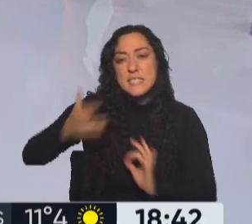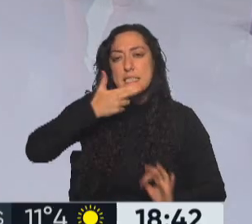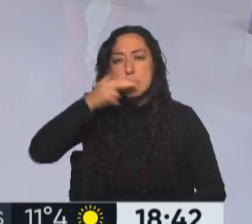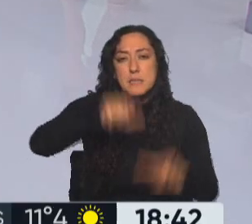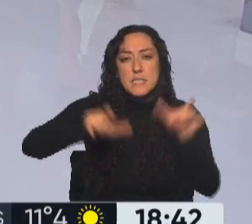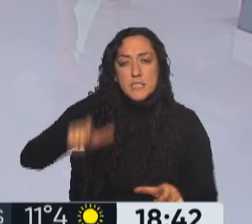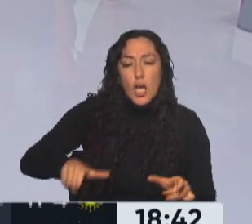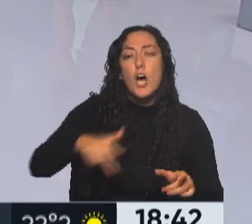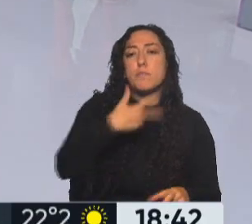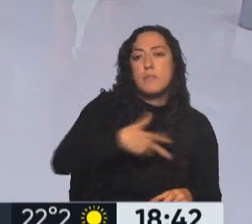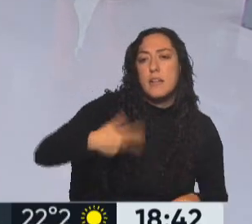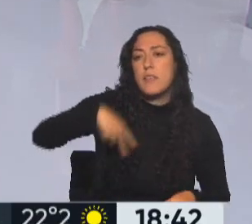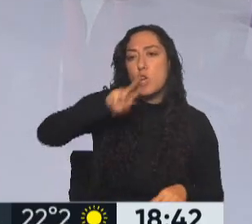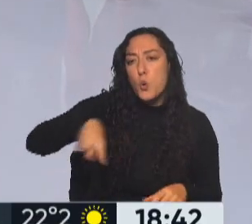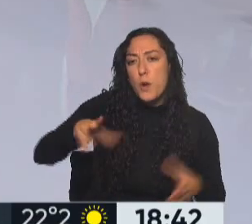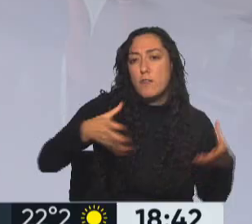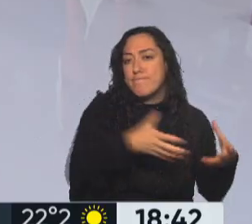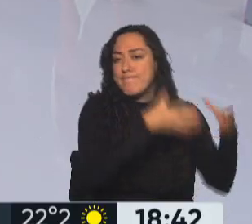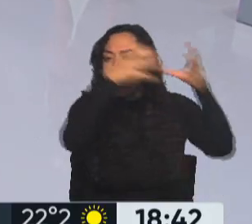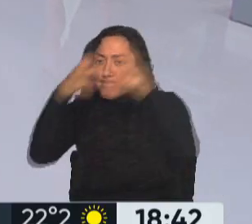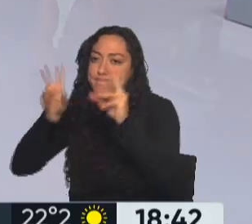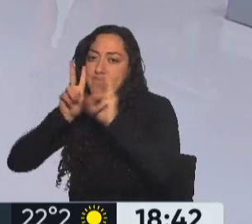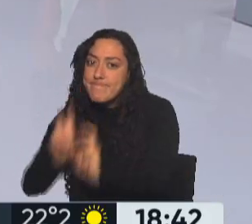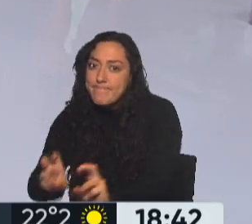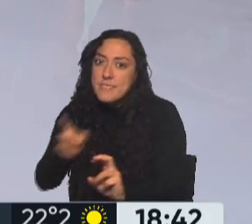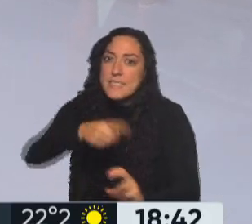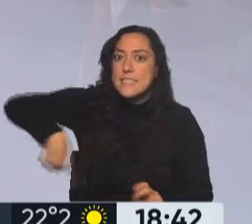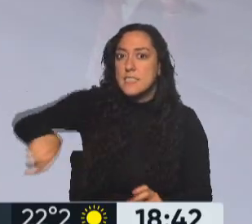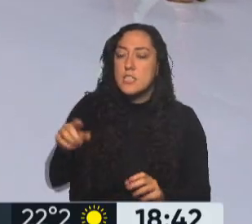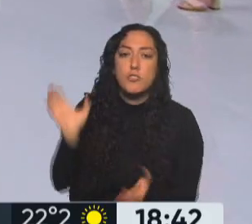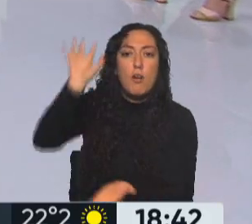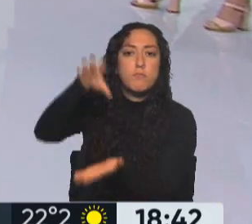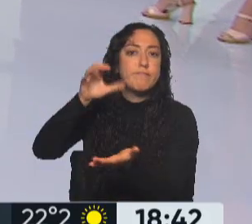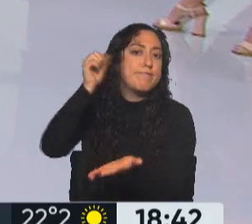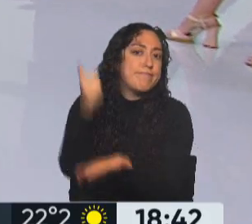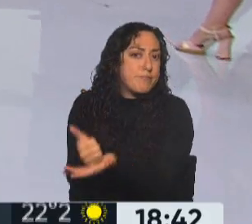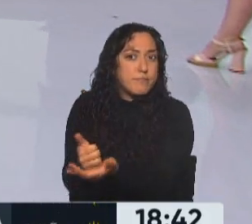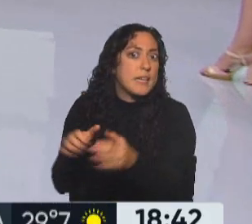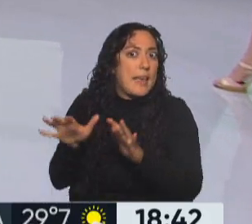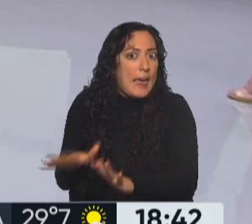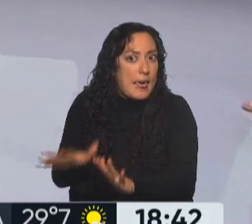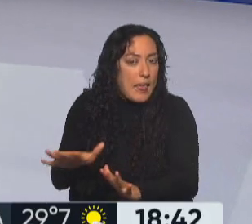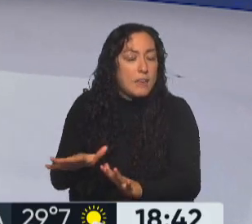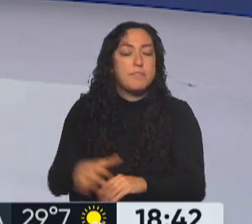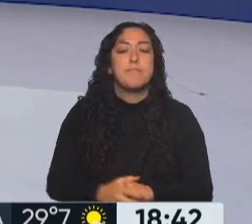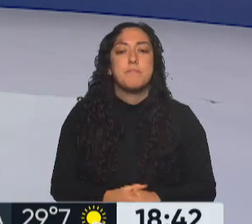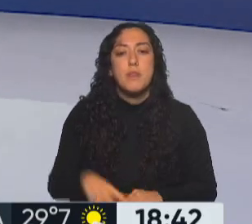exploradores dano-noruegos establecieron una presencia escandinava permanente en la isla. Nos remontamos